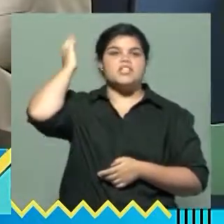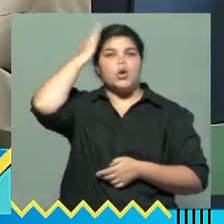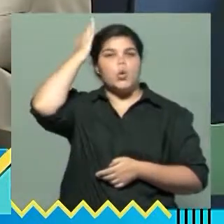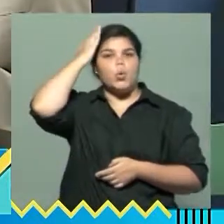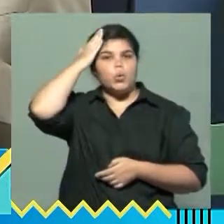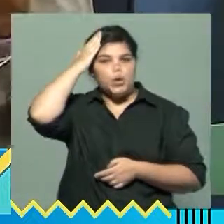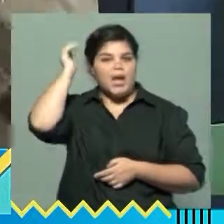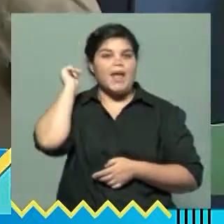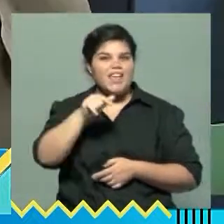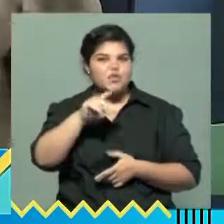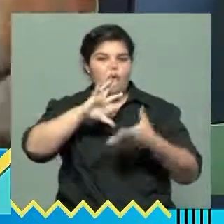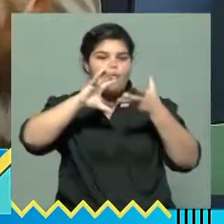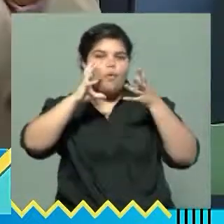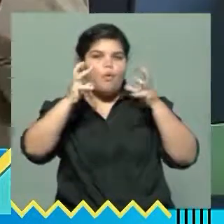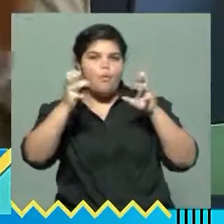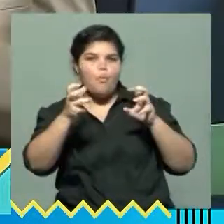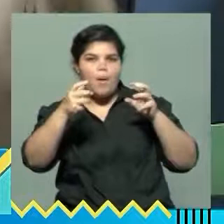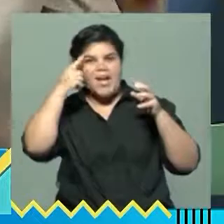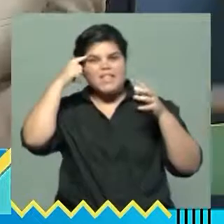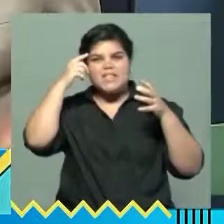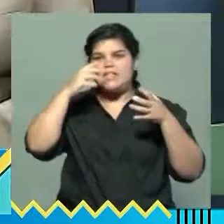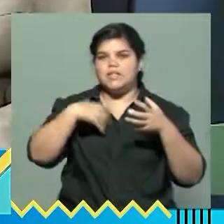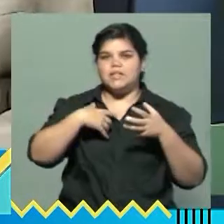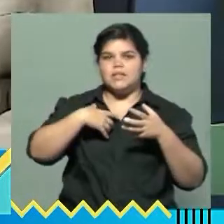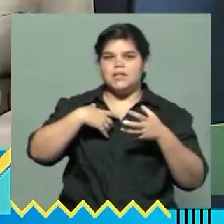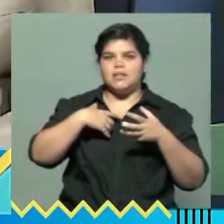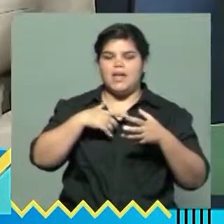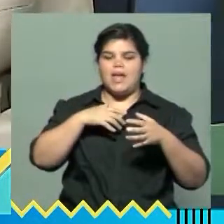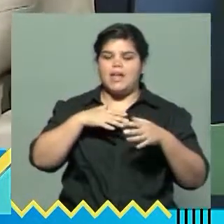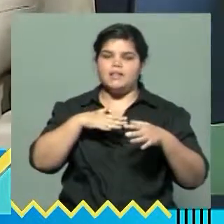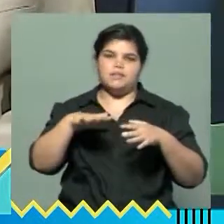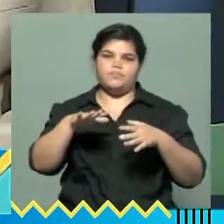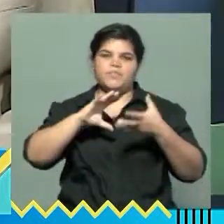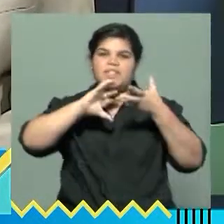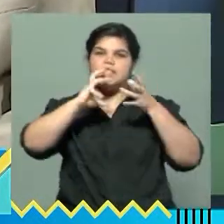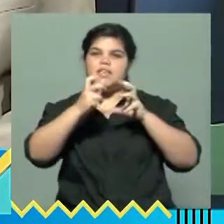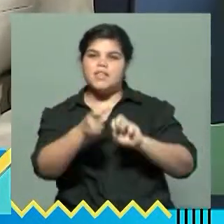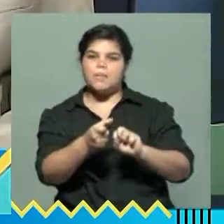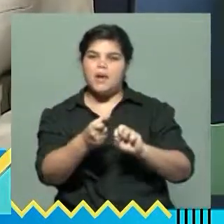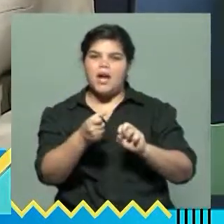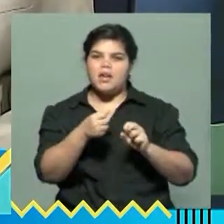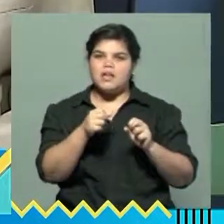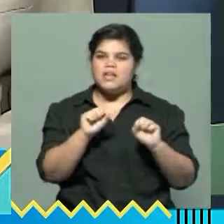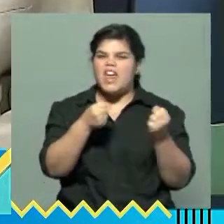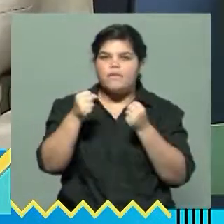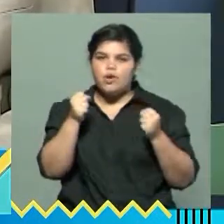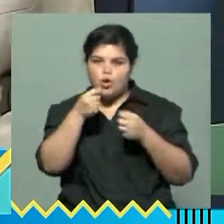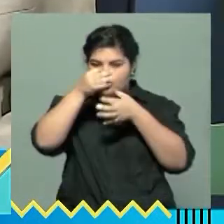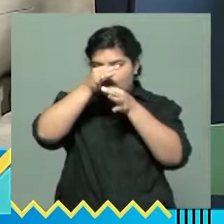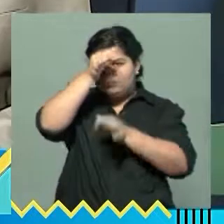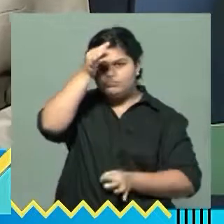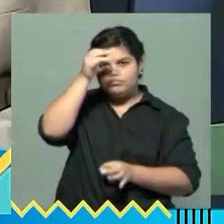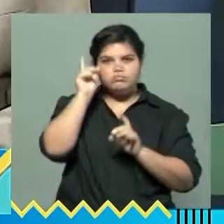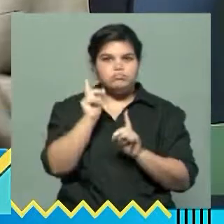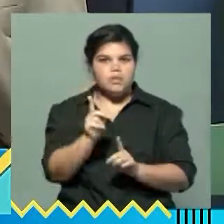cerebro. El cerebro, digamos, el sistema nervioso entero. Entonces no hay una diferencia entre el cerebro del